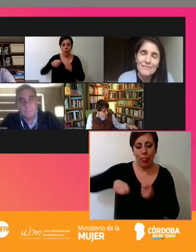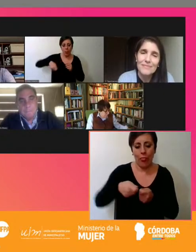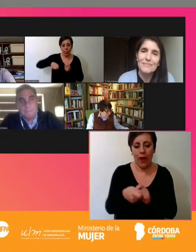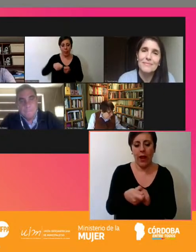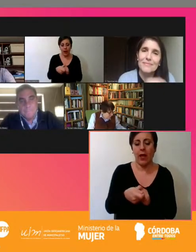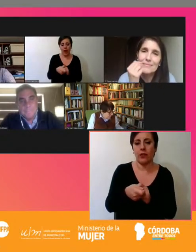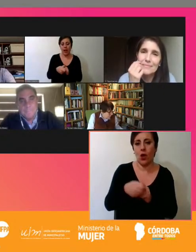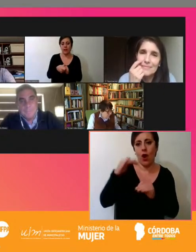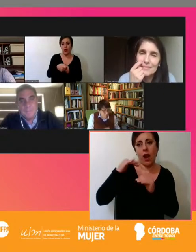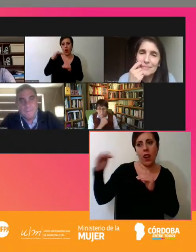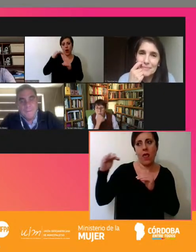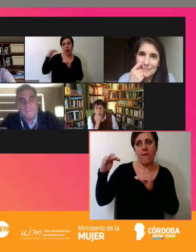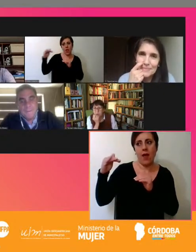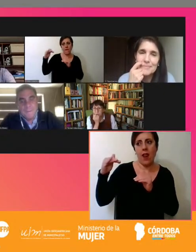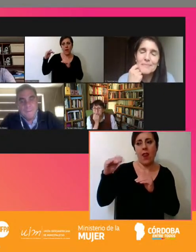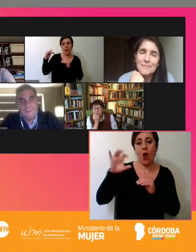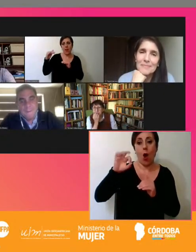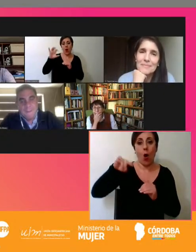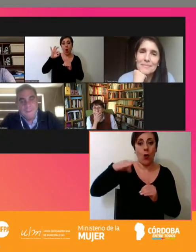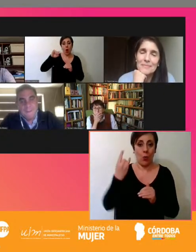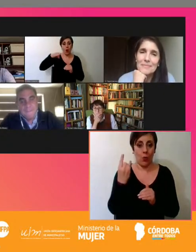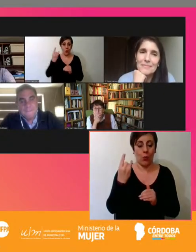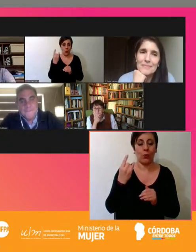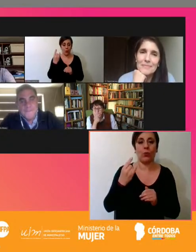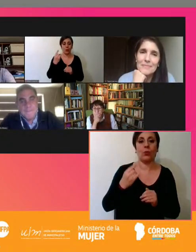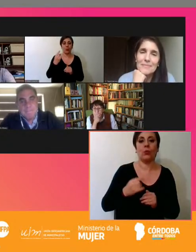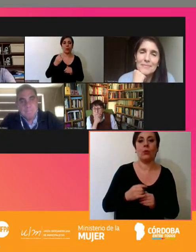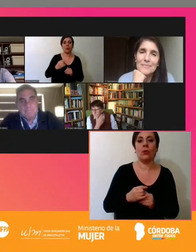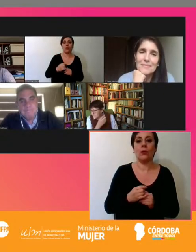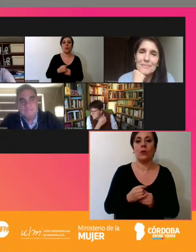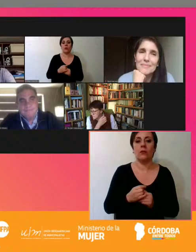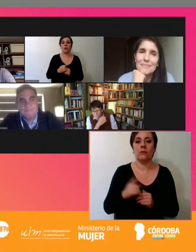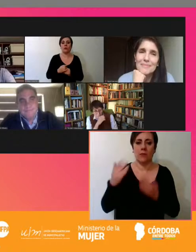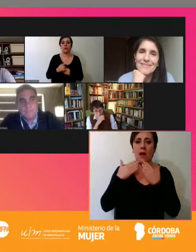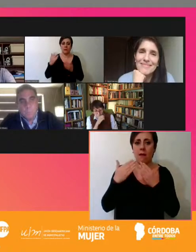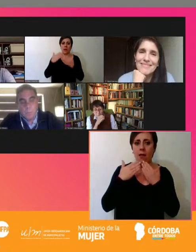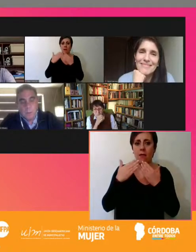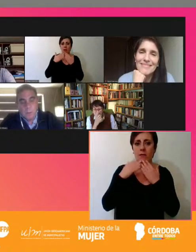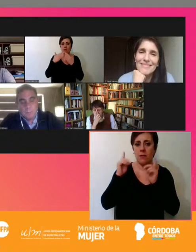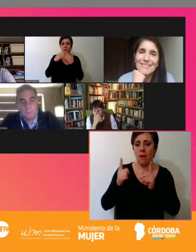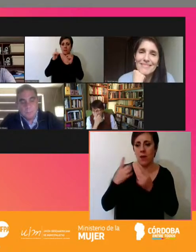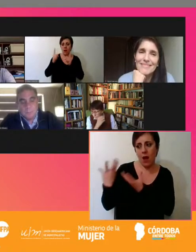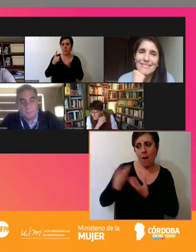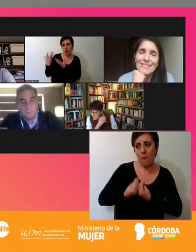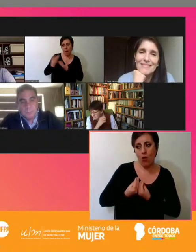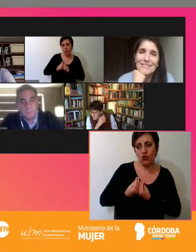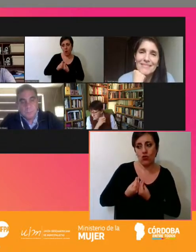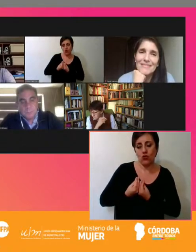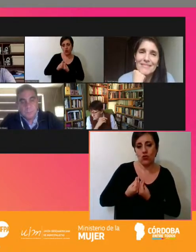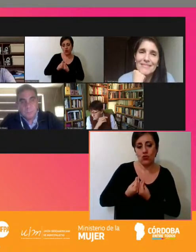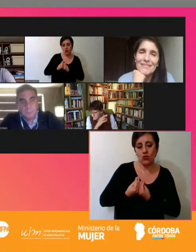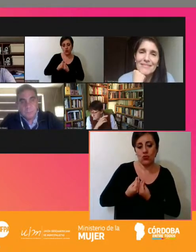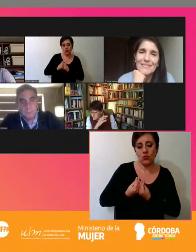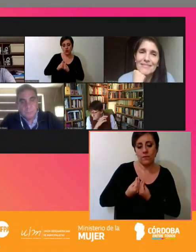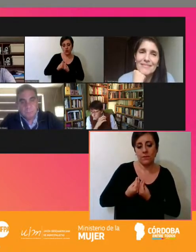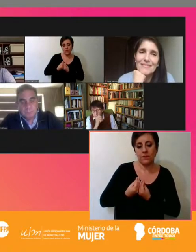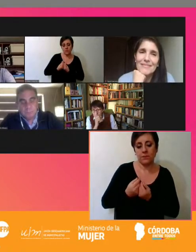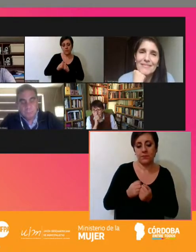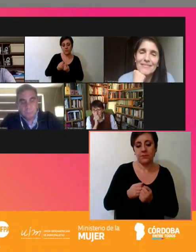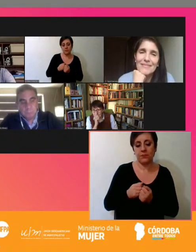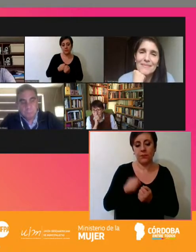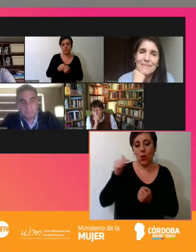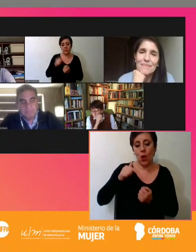de Naciones Unidas. Y bueno, agradecer también los apoyos. Hoy, bueno, la vida